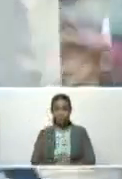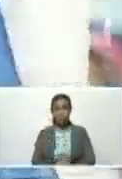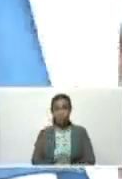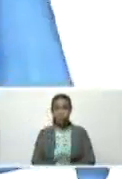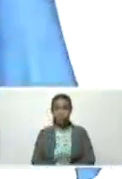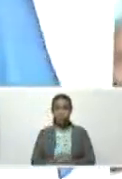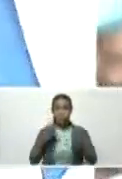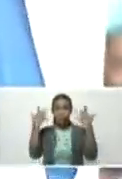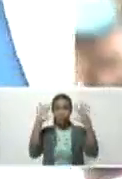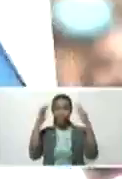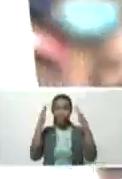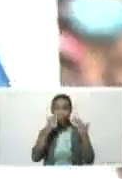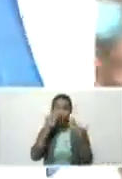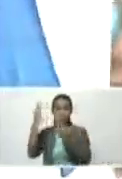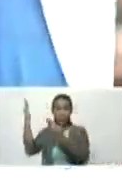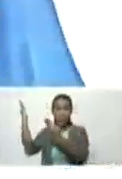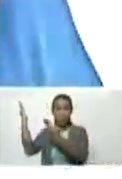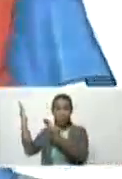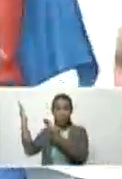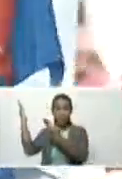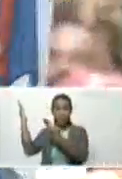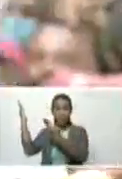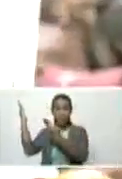Vamos a darle un aplauso a Superbigote, ¿vale?